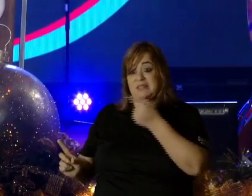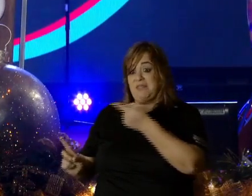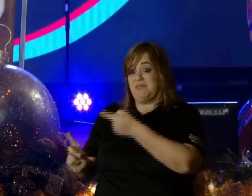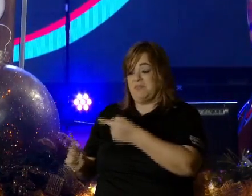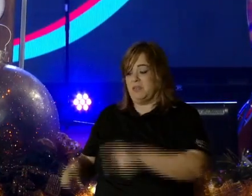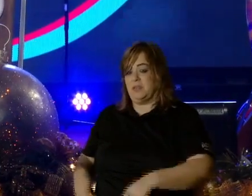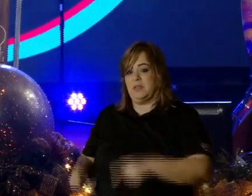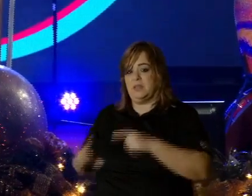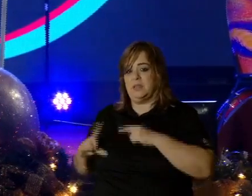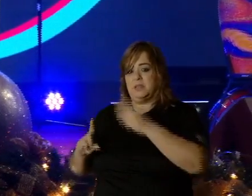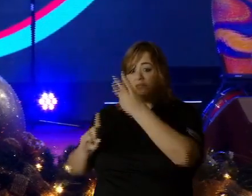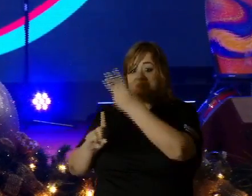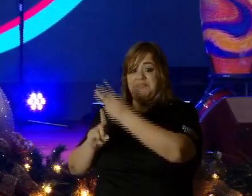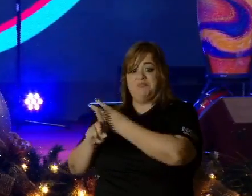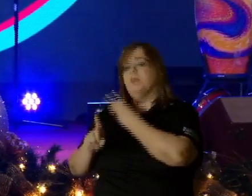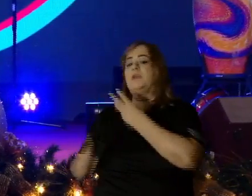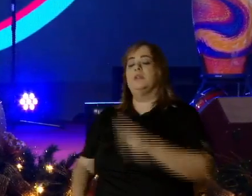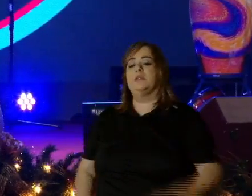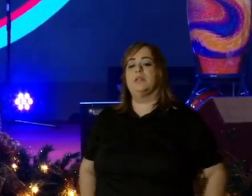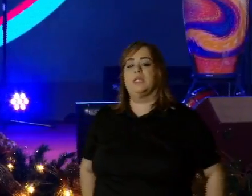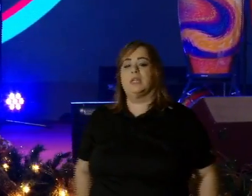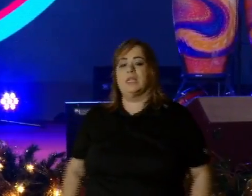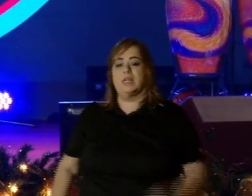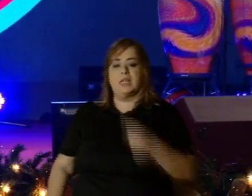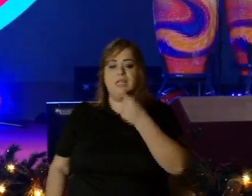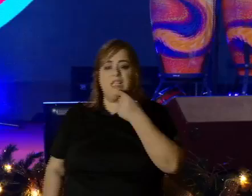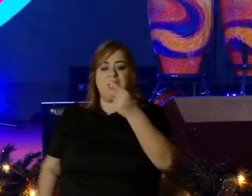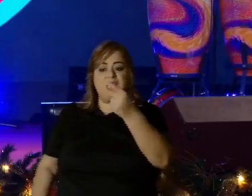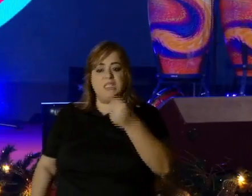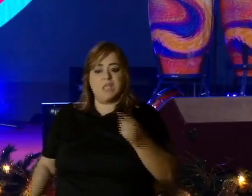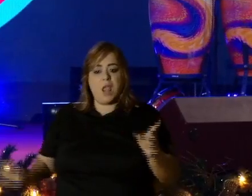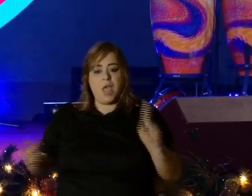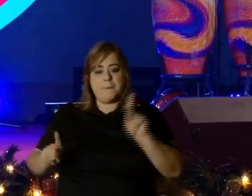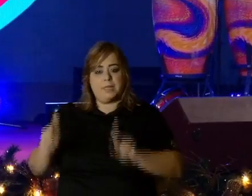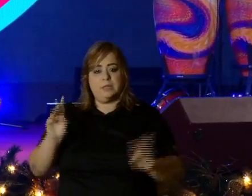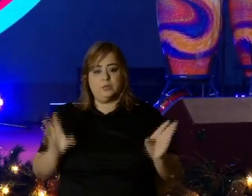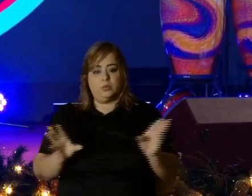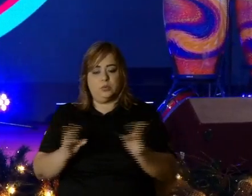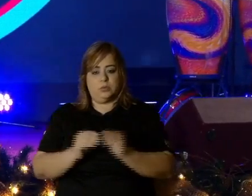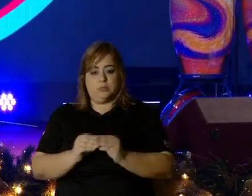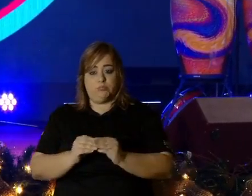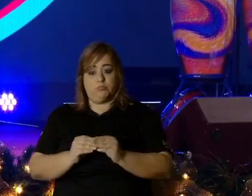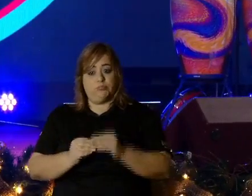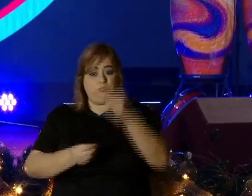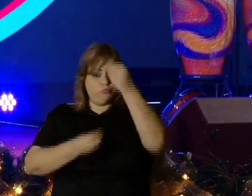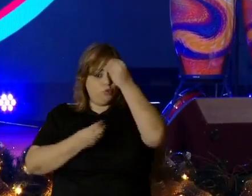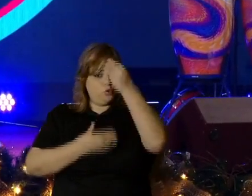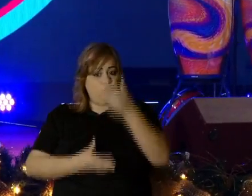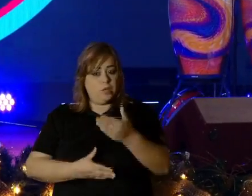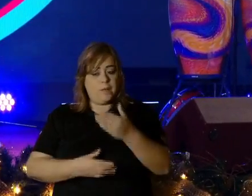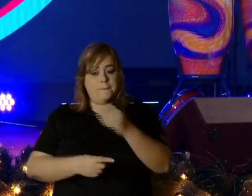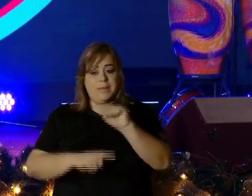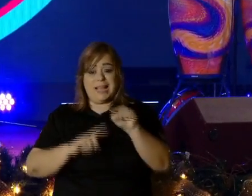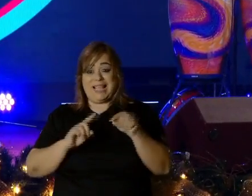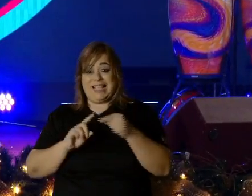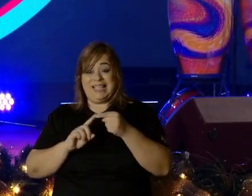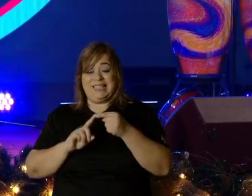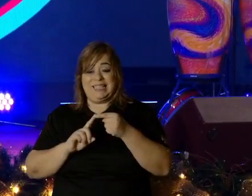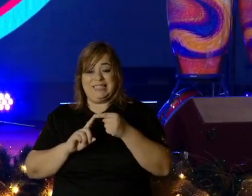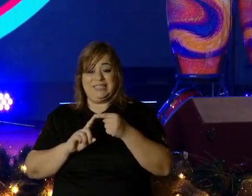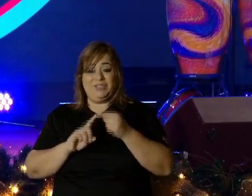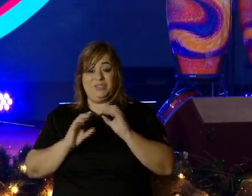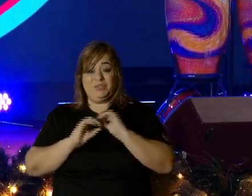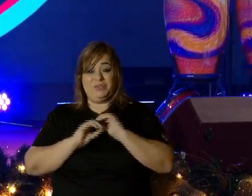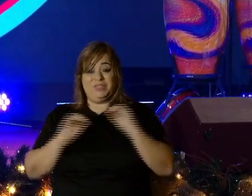viernes hice un culto aquí. Y reuní la iglesia y le dije, mire hermano, tengo una noticia que darle para que nadie se la esté diciendo. Se lo